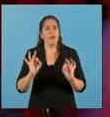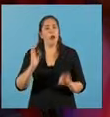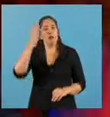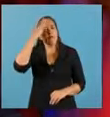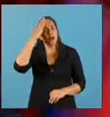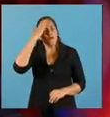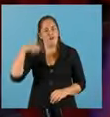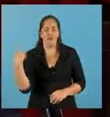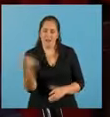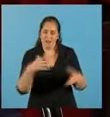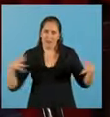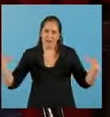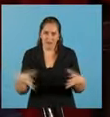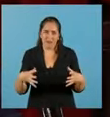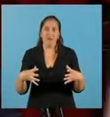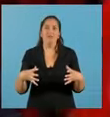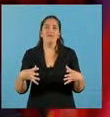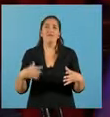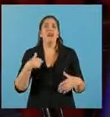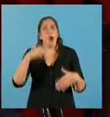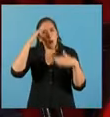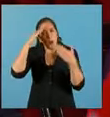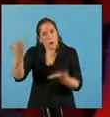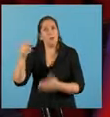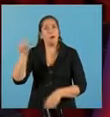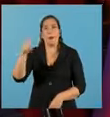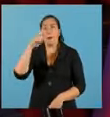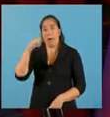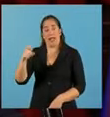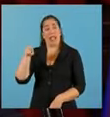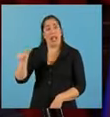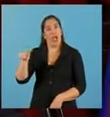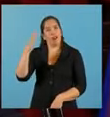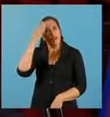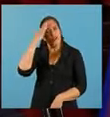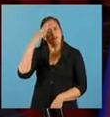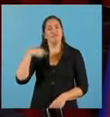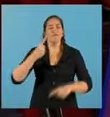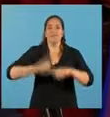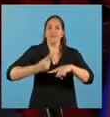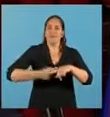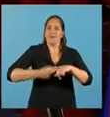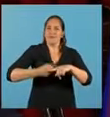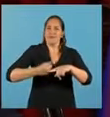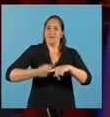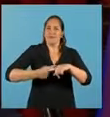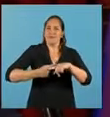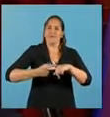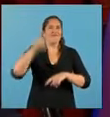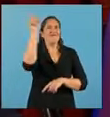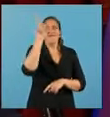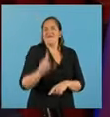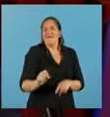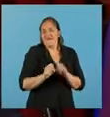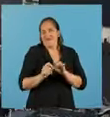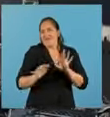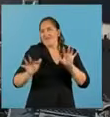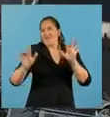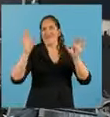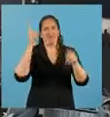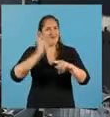colectiva. Quisiera que el recuerdo de Belgrano nos convocara a la celebración plural en cada lugar del país y,